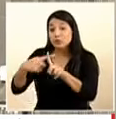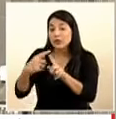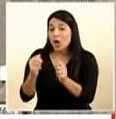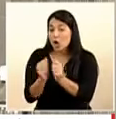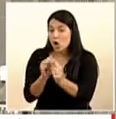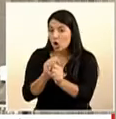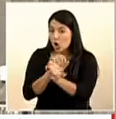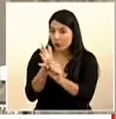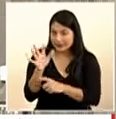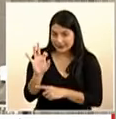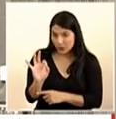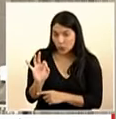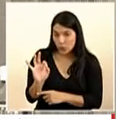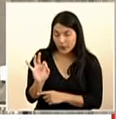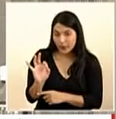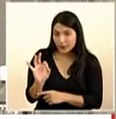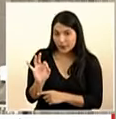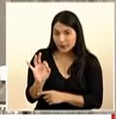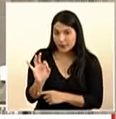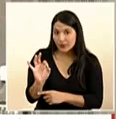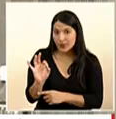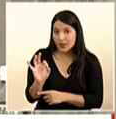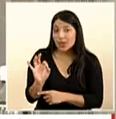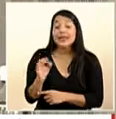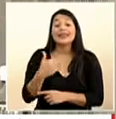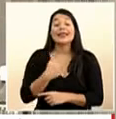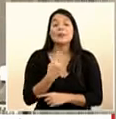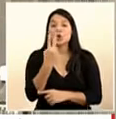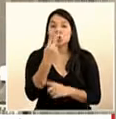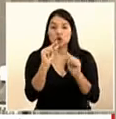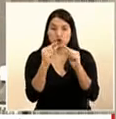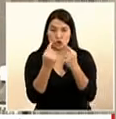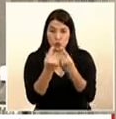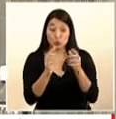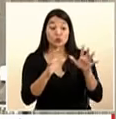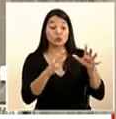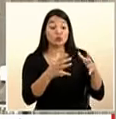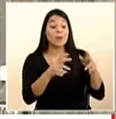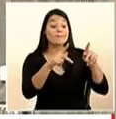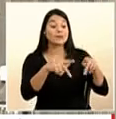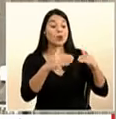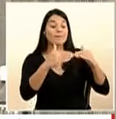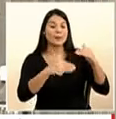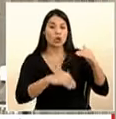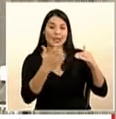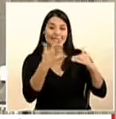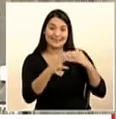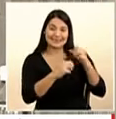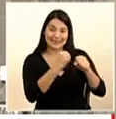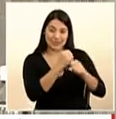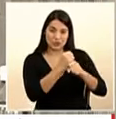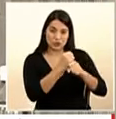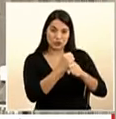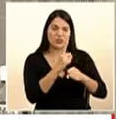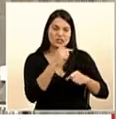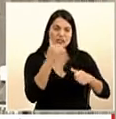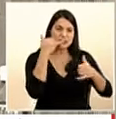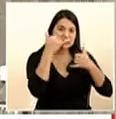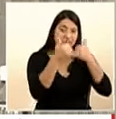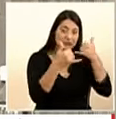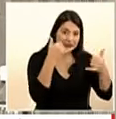esto se hace de quien dos grupos las personas menores son atendidas por vía